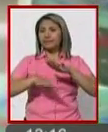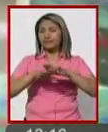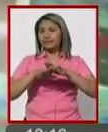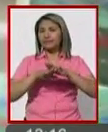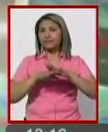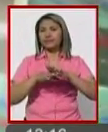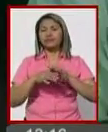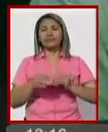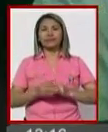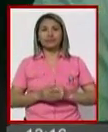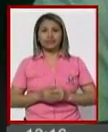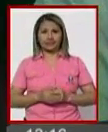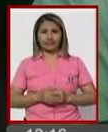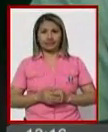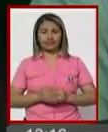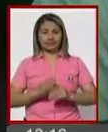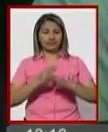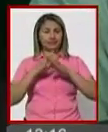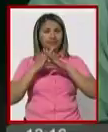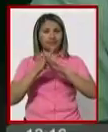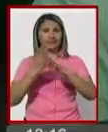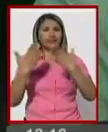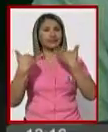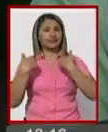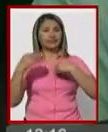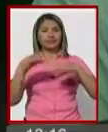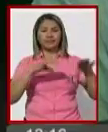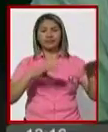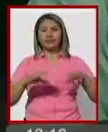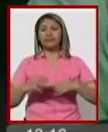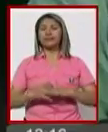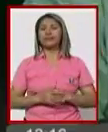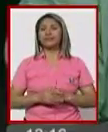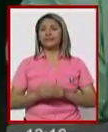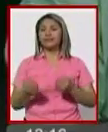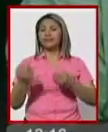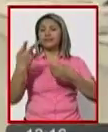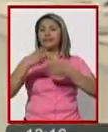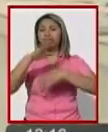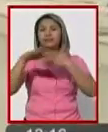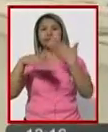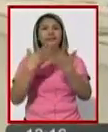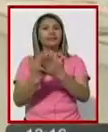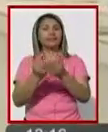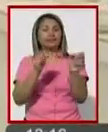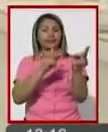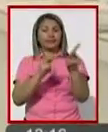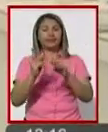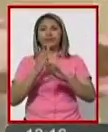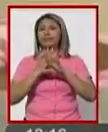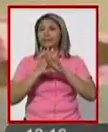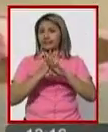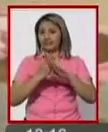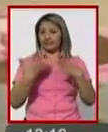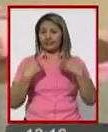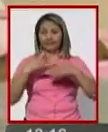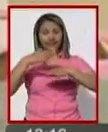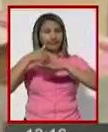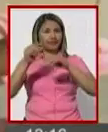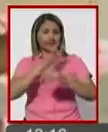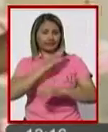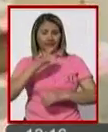fundamentalmente con la gestión de prevención que debemos realizar y que debemos participar todos. Entre los planes de contingencia, se han